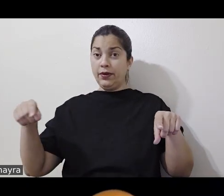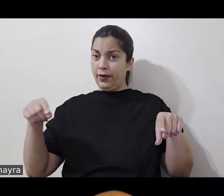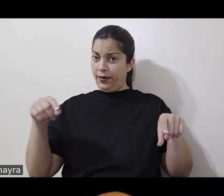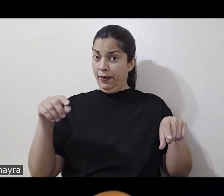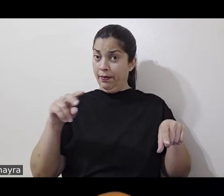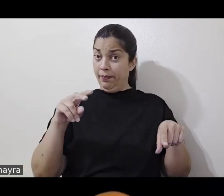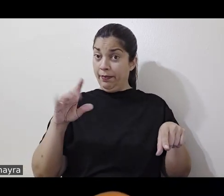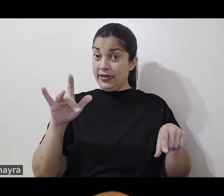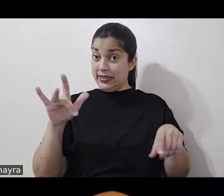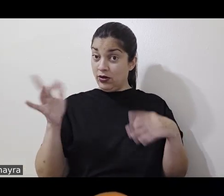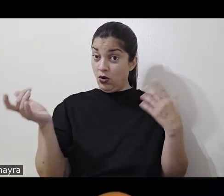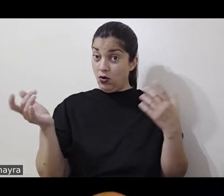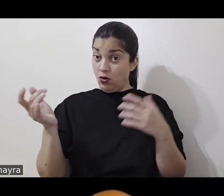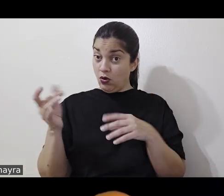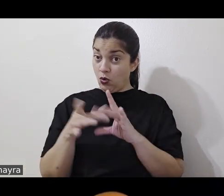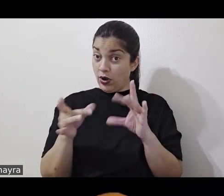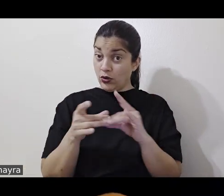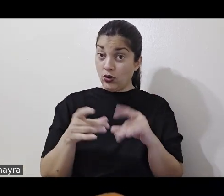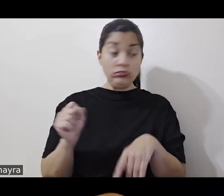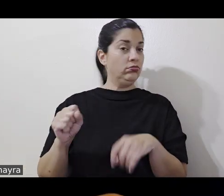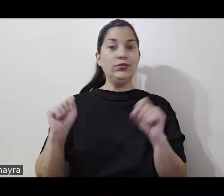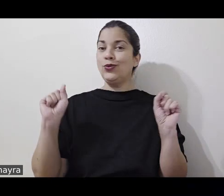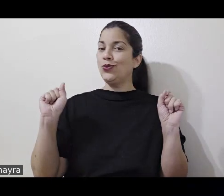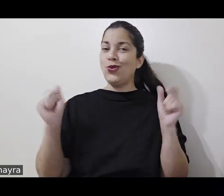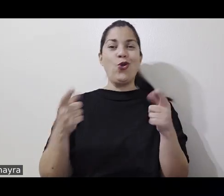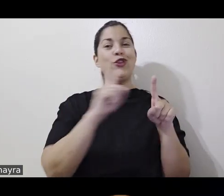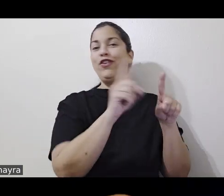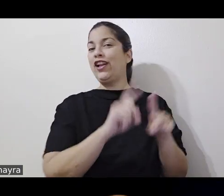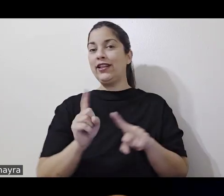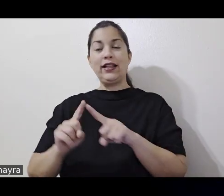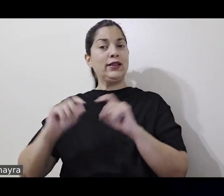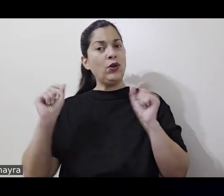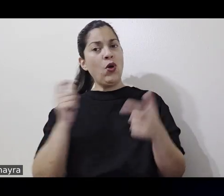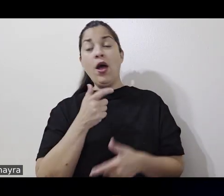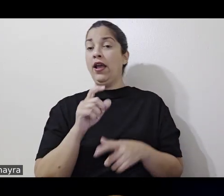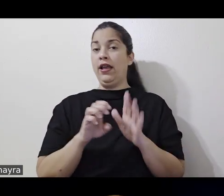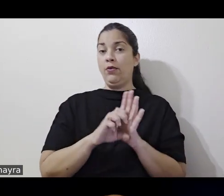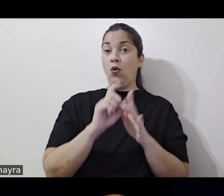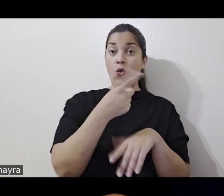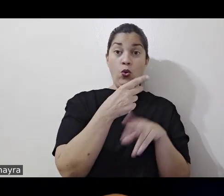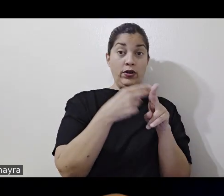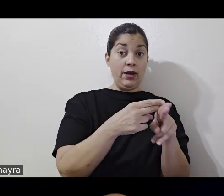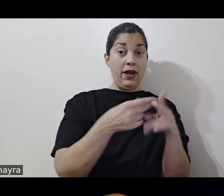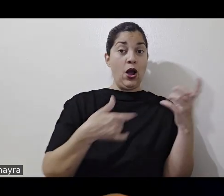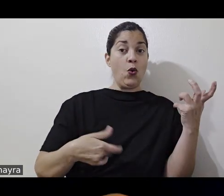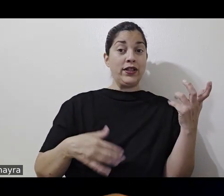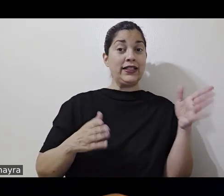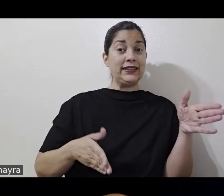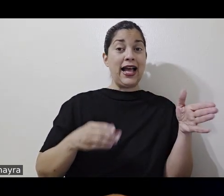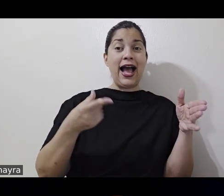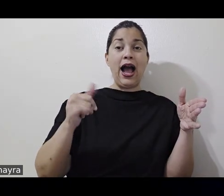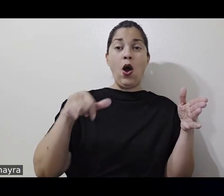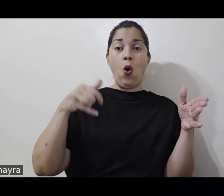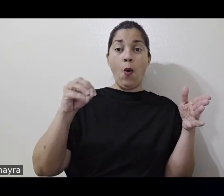cuentos? Sí, mira. Todos son diferentes. Sí, todos son diferentes porque mira, hay uno que se titula La cuatrista de Jajome.